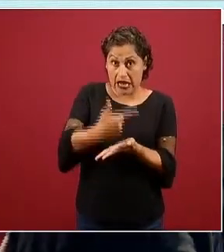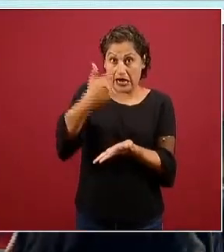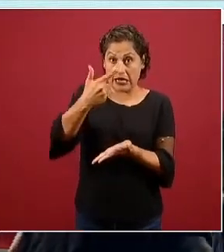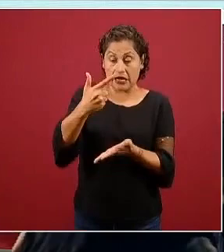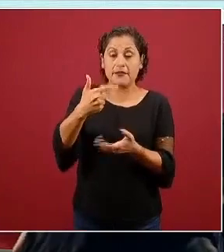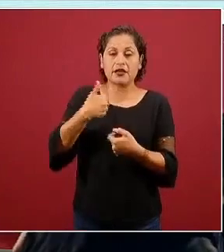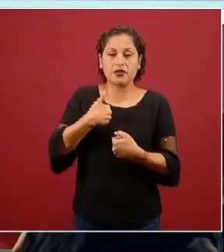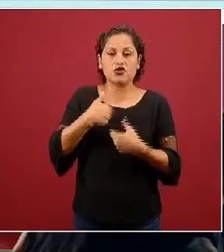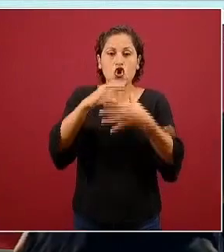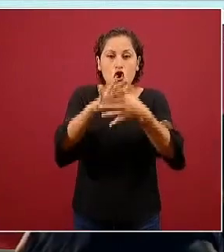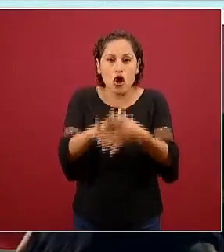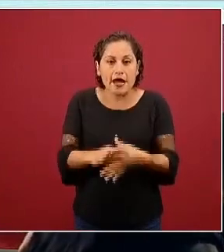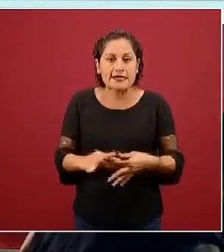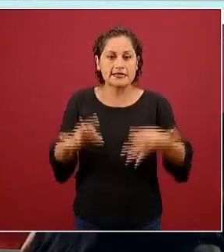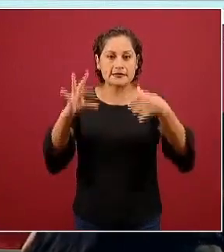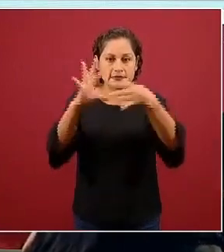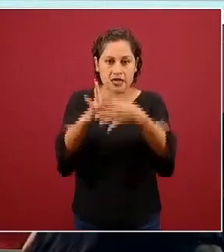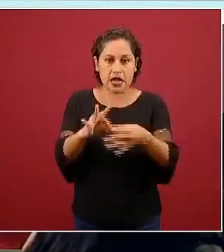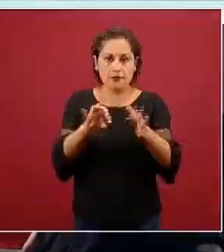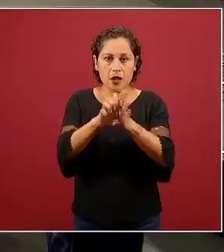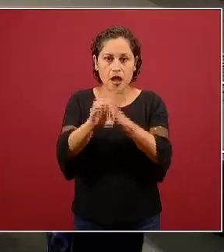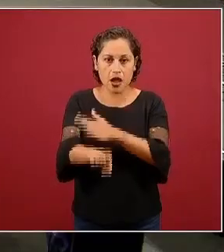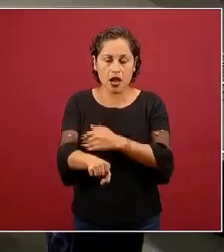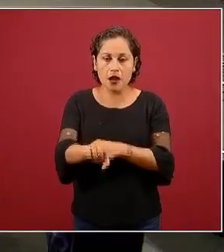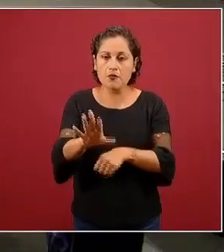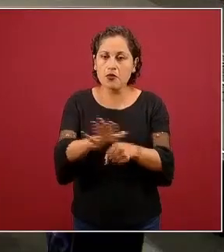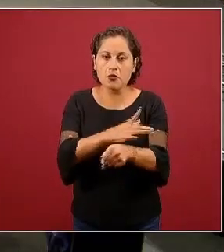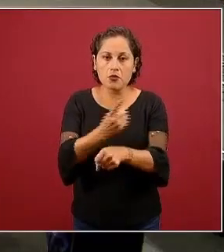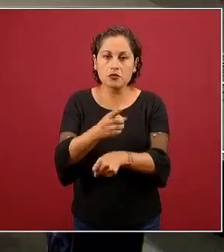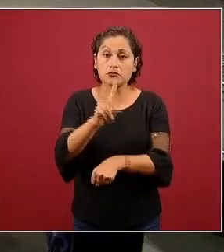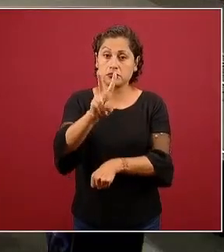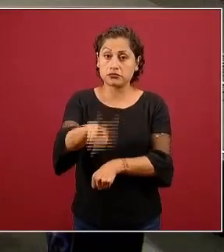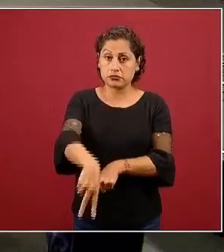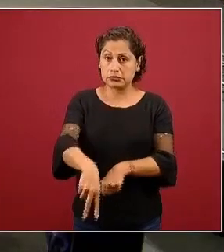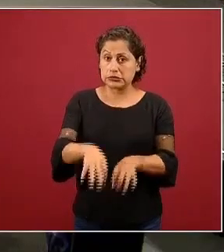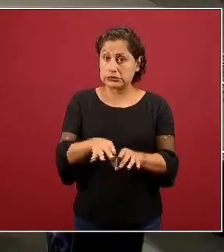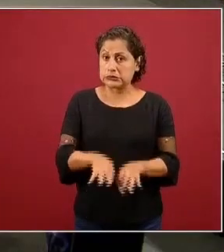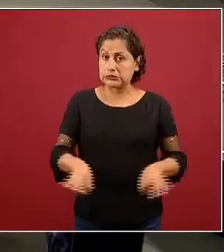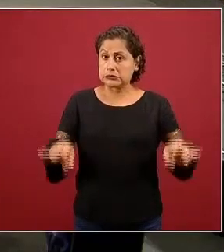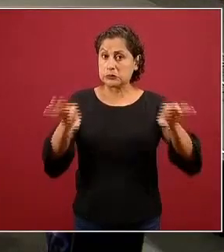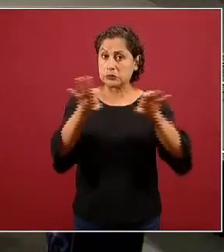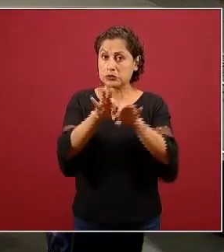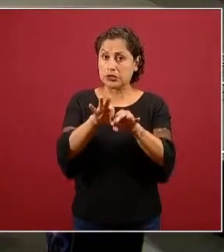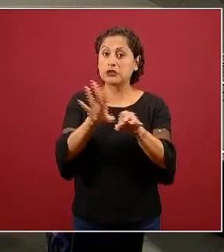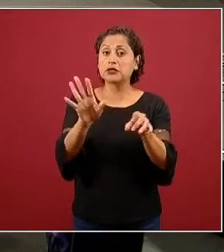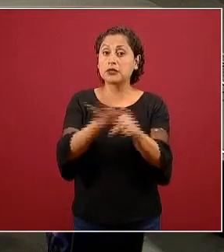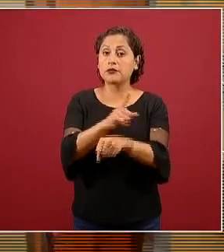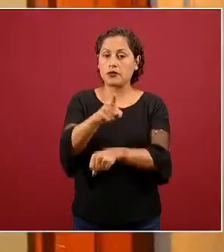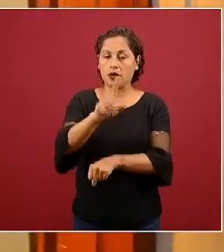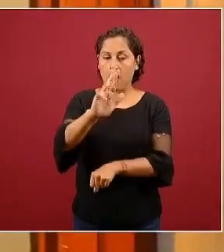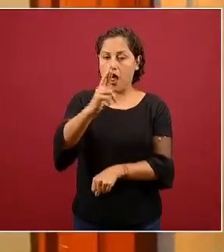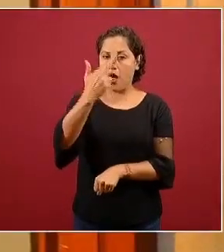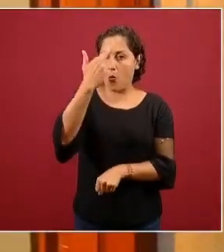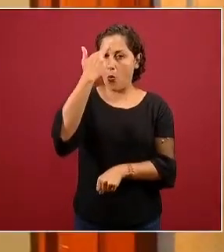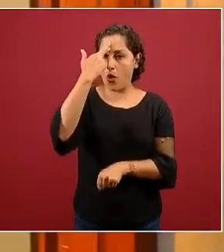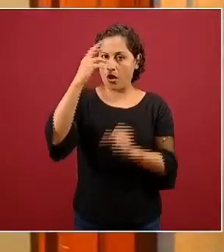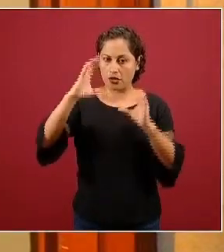más tiempo para dar este ejemplo? Pues es tan grave que a nivel mundial no debemos olvidar